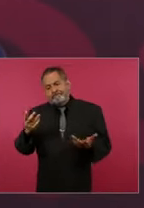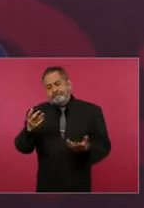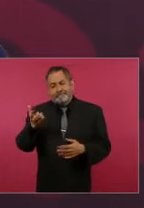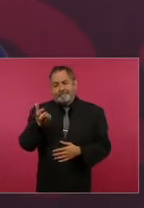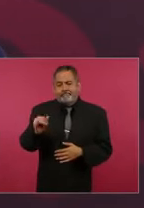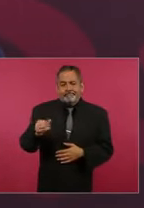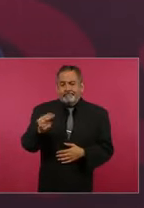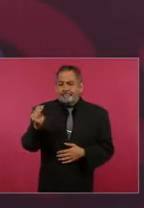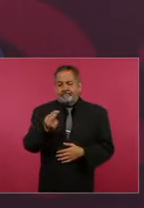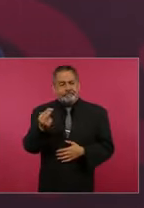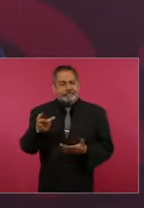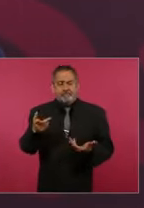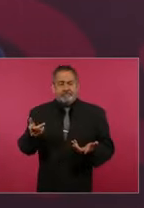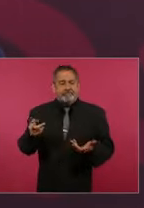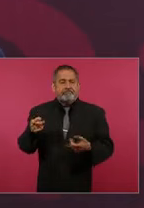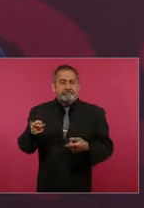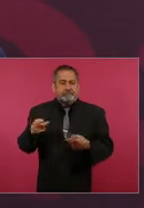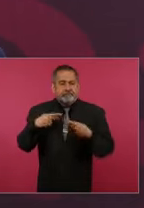en un